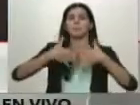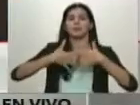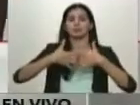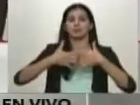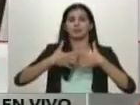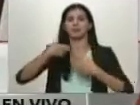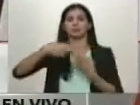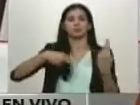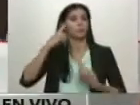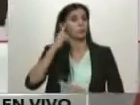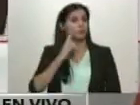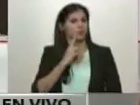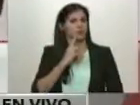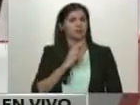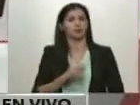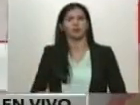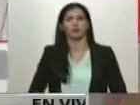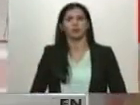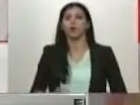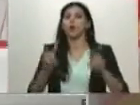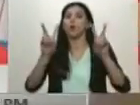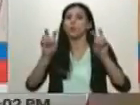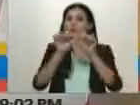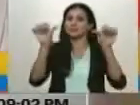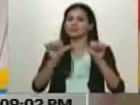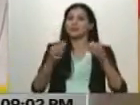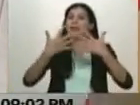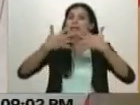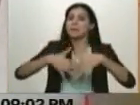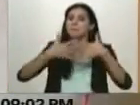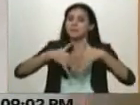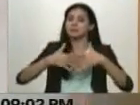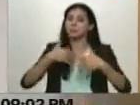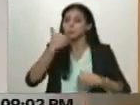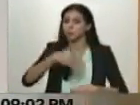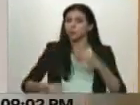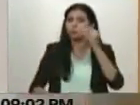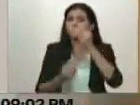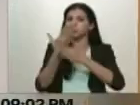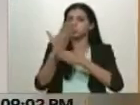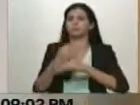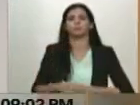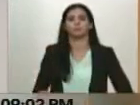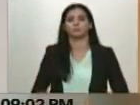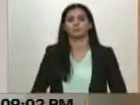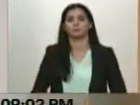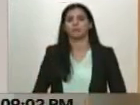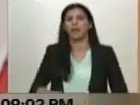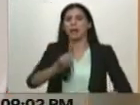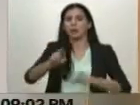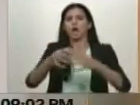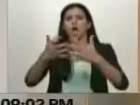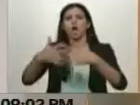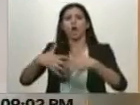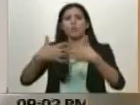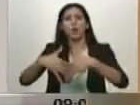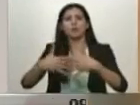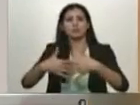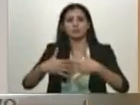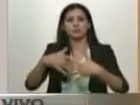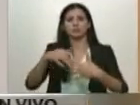Bolivariana. Un nuevo sistema de empresas van a ser y unas corporaciones que vayan